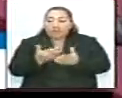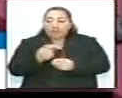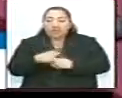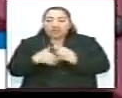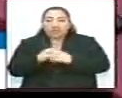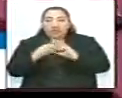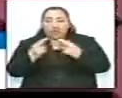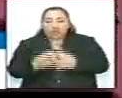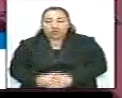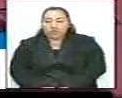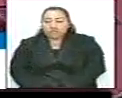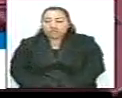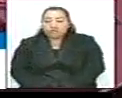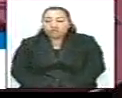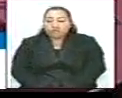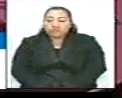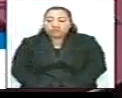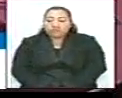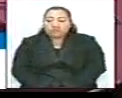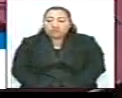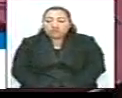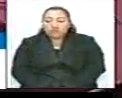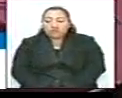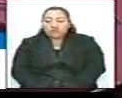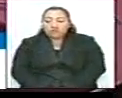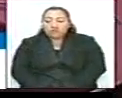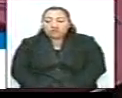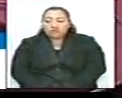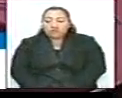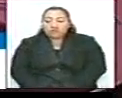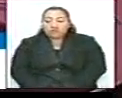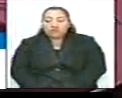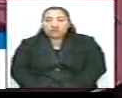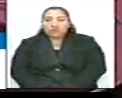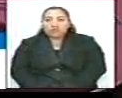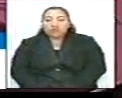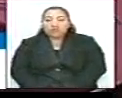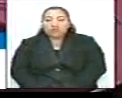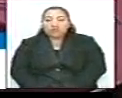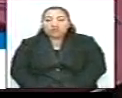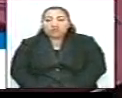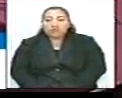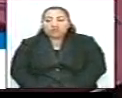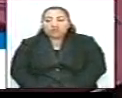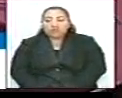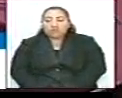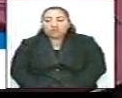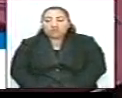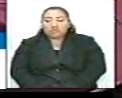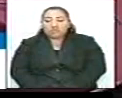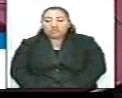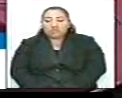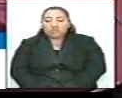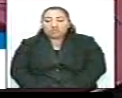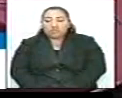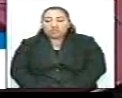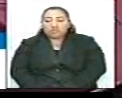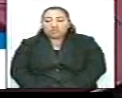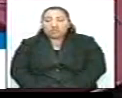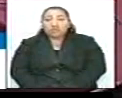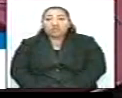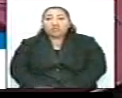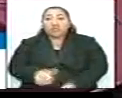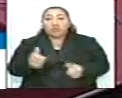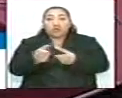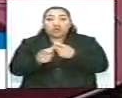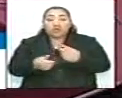la priorización. Vamos a considerar ese pedido, congresista Román Valdivia. Si algún otro congresista tuviese algún pedido. Bueno, antes de